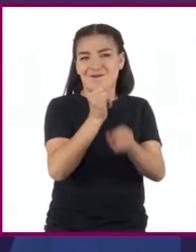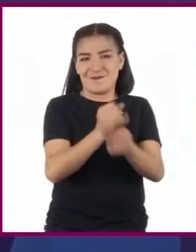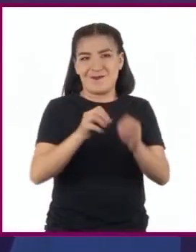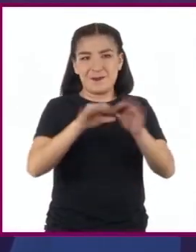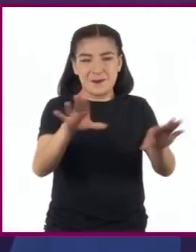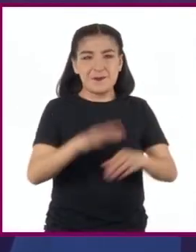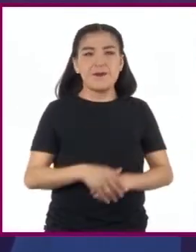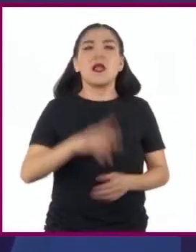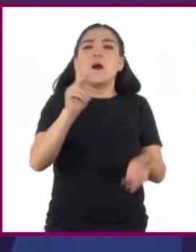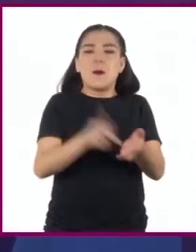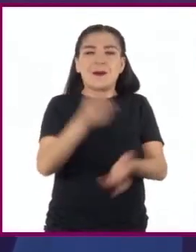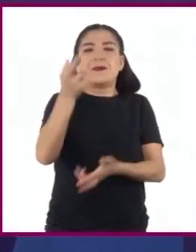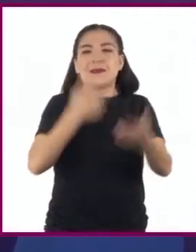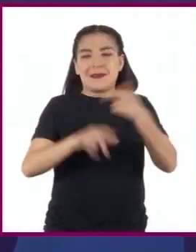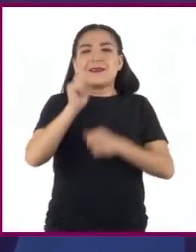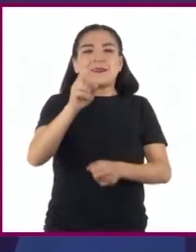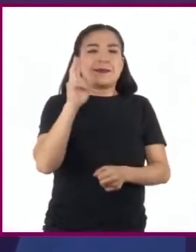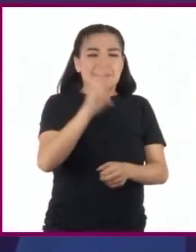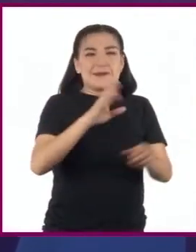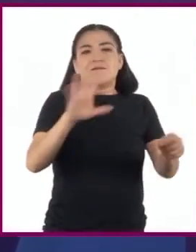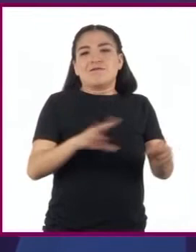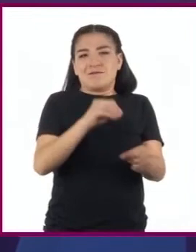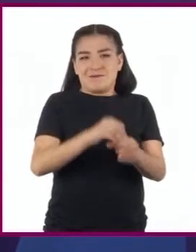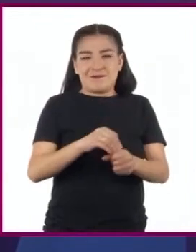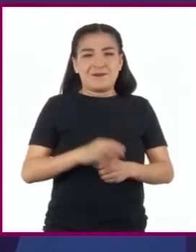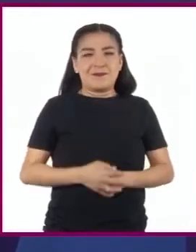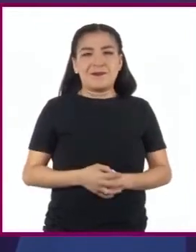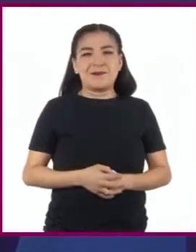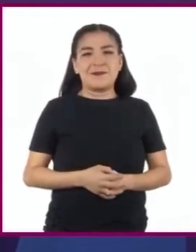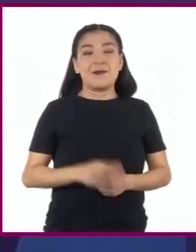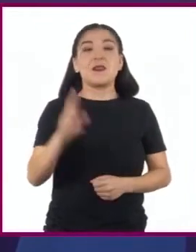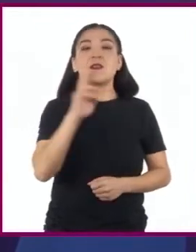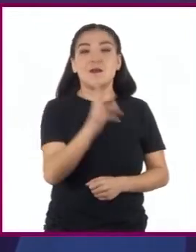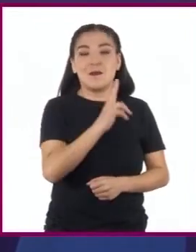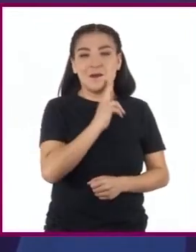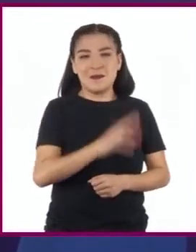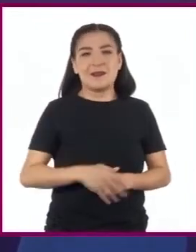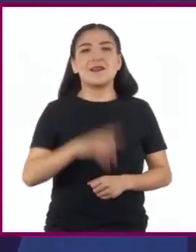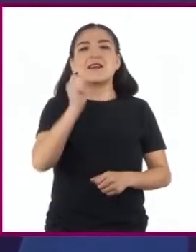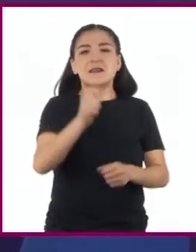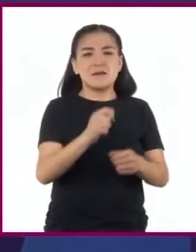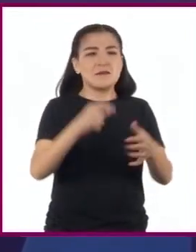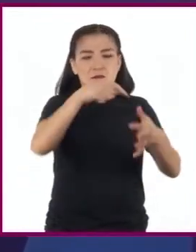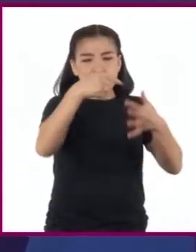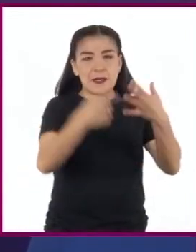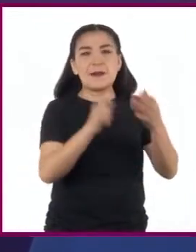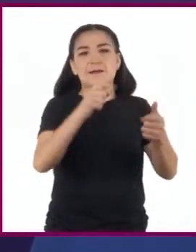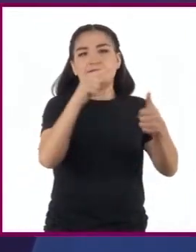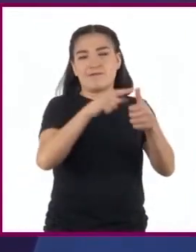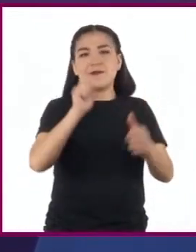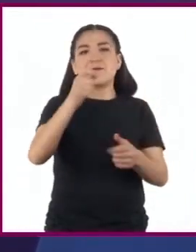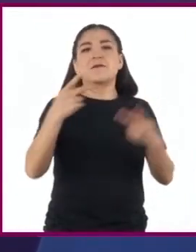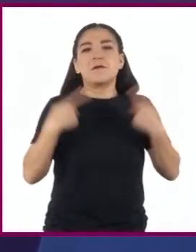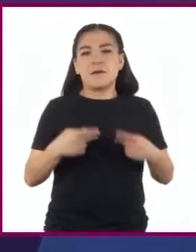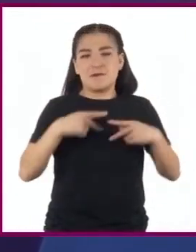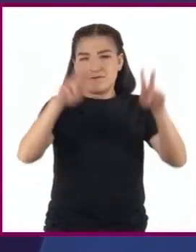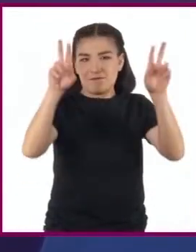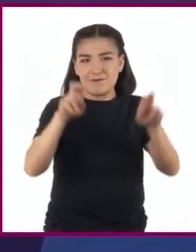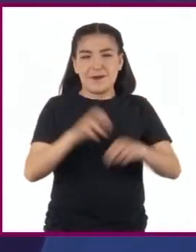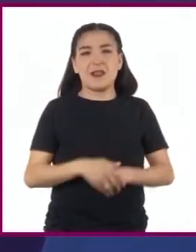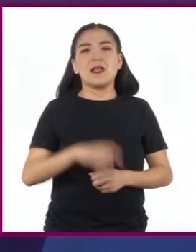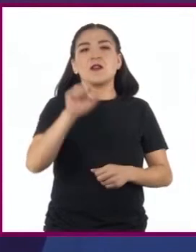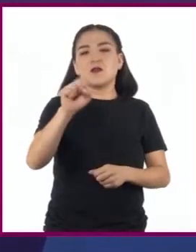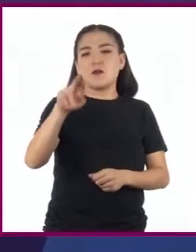Ahora repasemos las partes que la conforman. Una noticia se conforma del titular, el